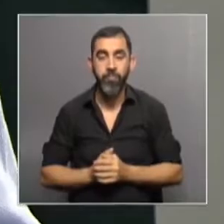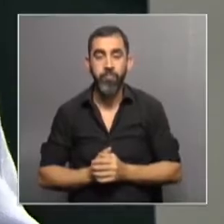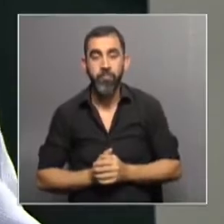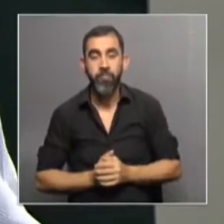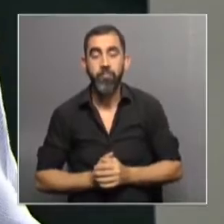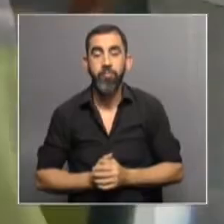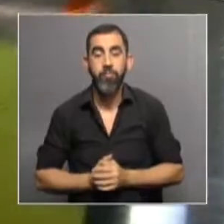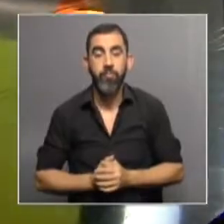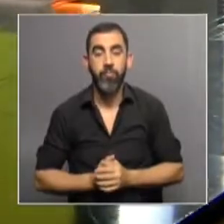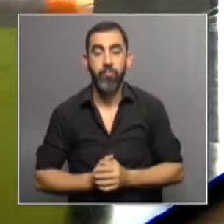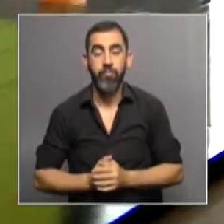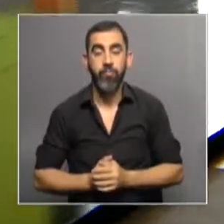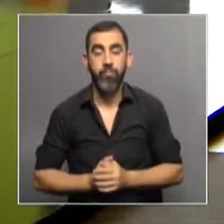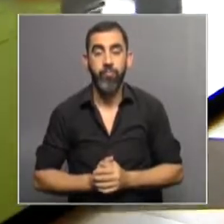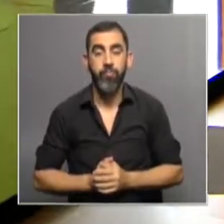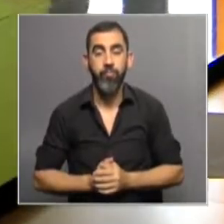vamos a verlo